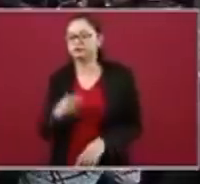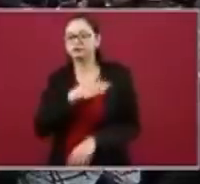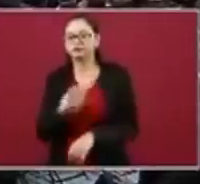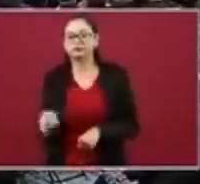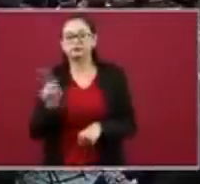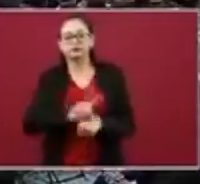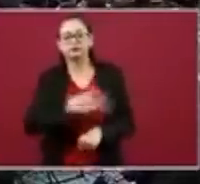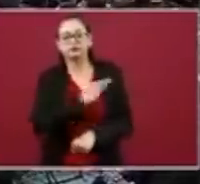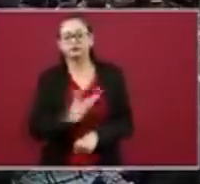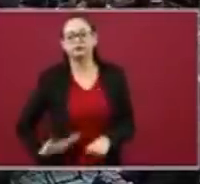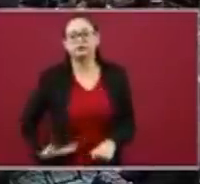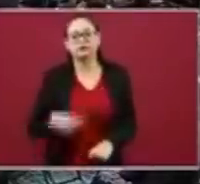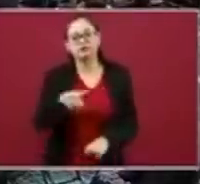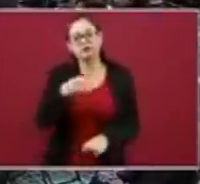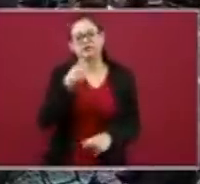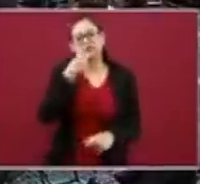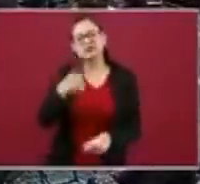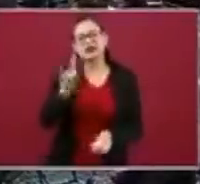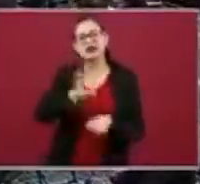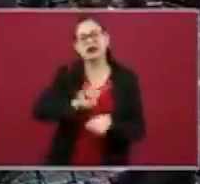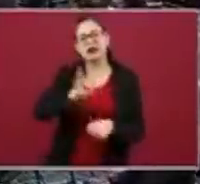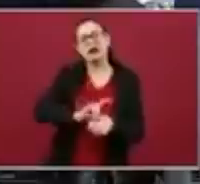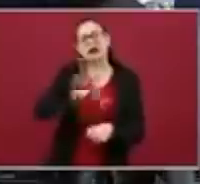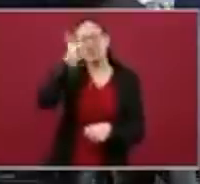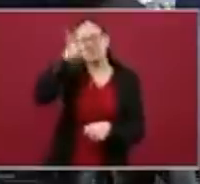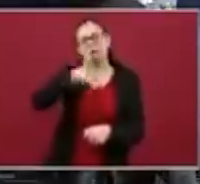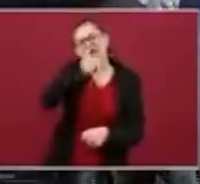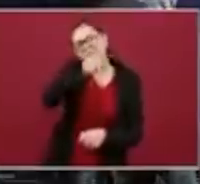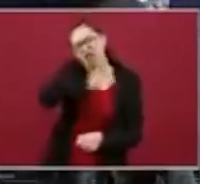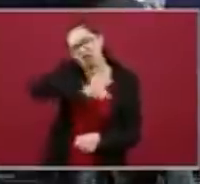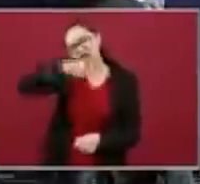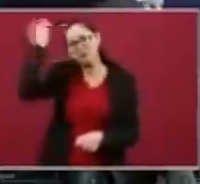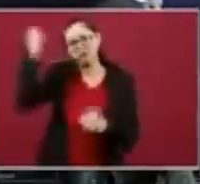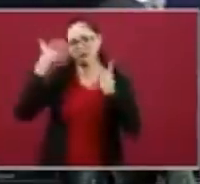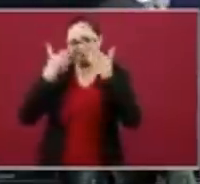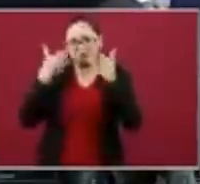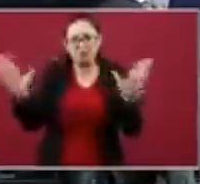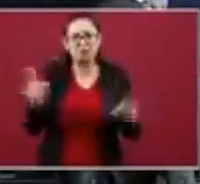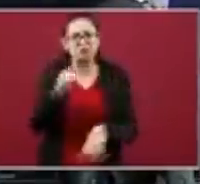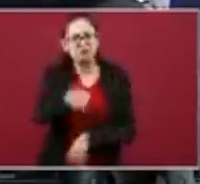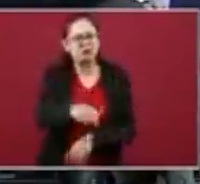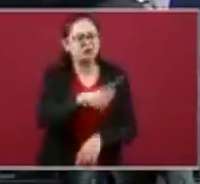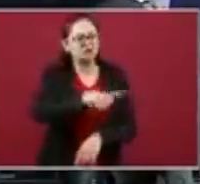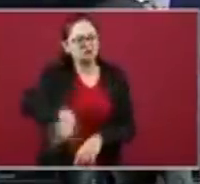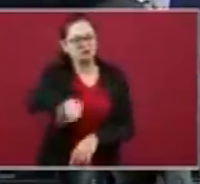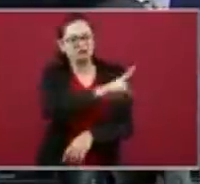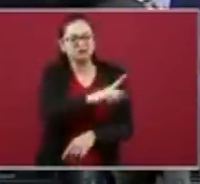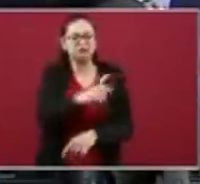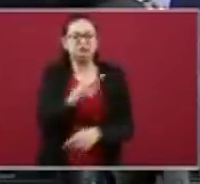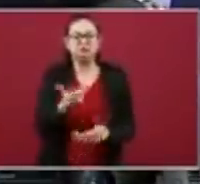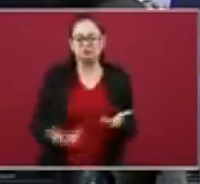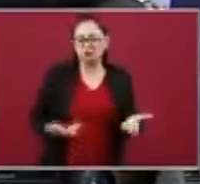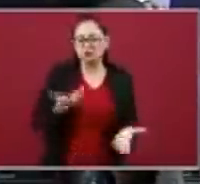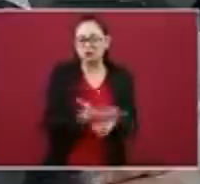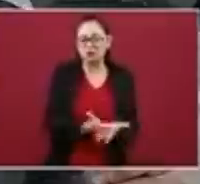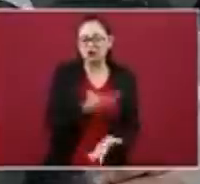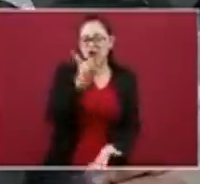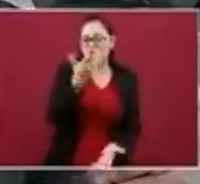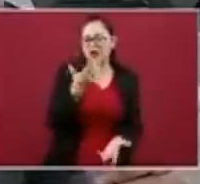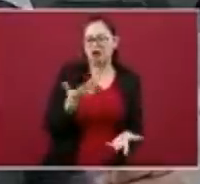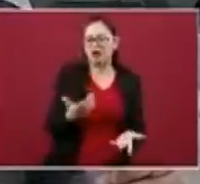usted dice fuera máscaras y si no aprueban el proyecto de la Guardia Nacional, como originalmente usted lo ha planteado, vamos